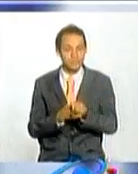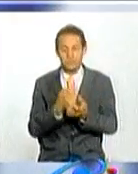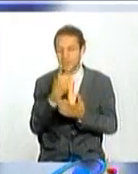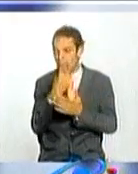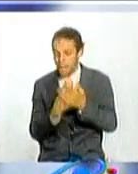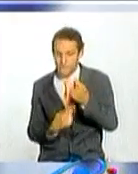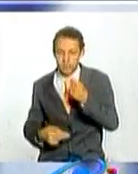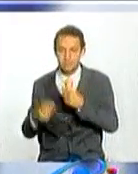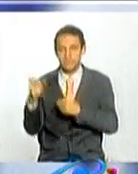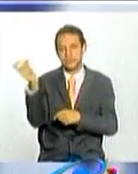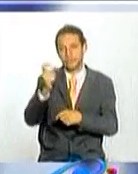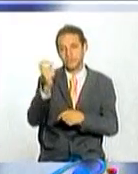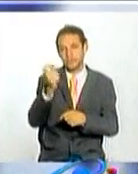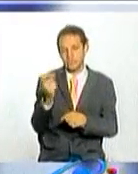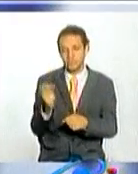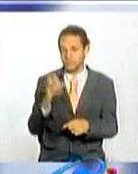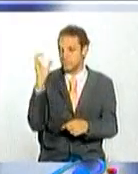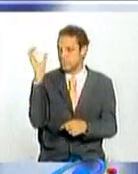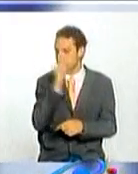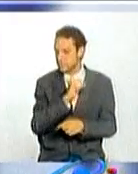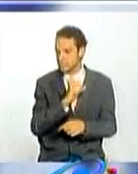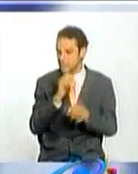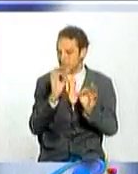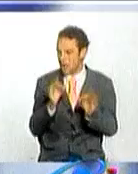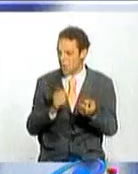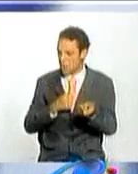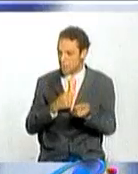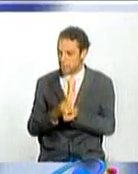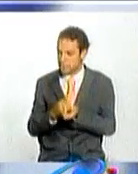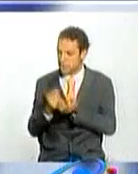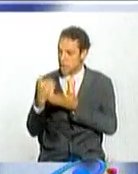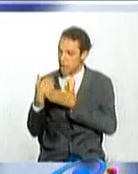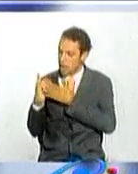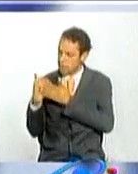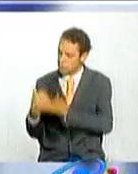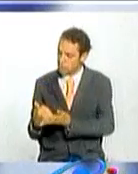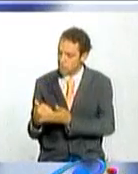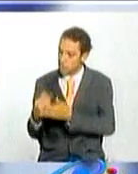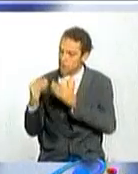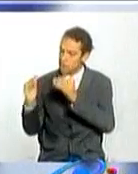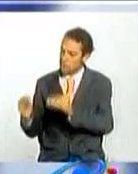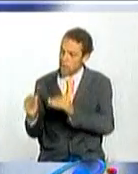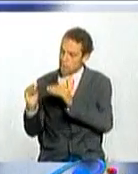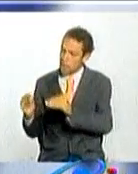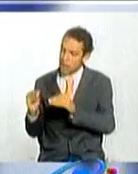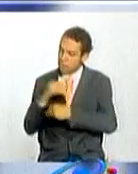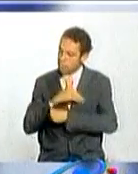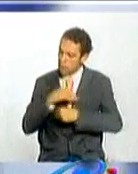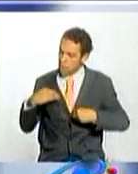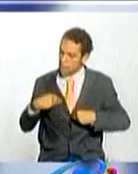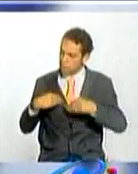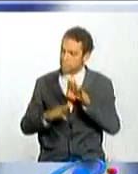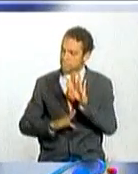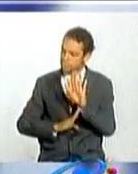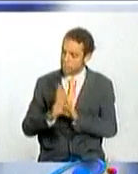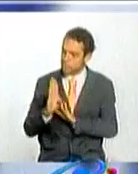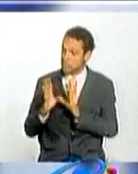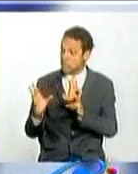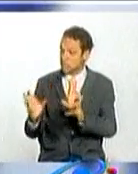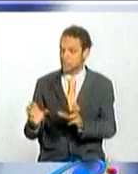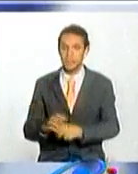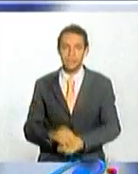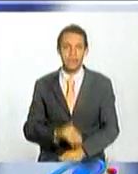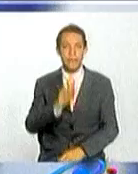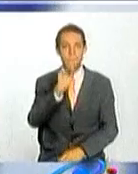descartar o poder uno definitivamente orientarse uno al proceso de la enfermedad. Yo quiero que